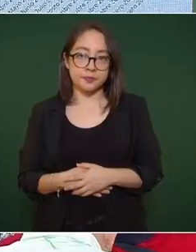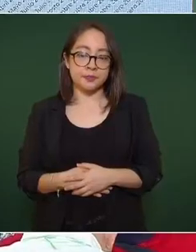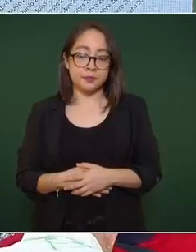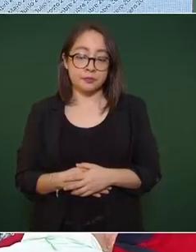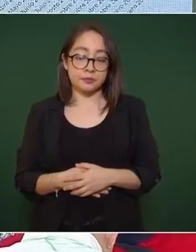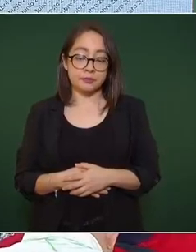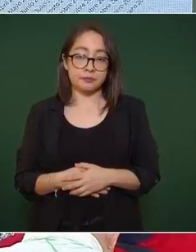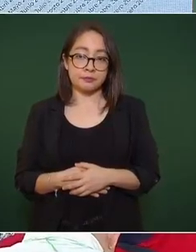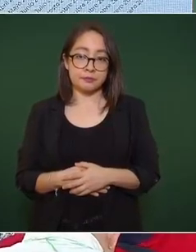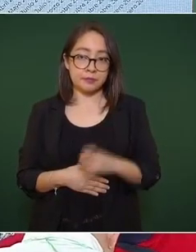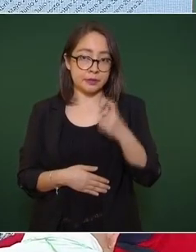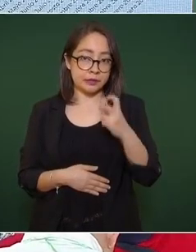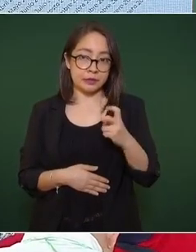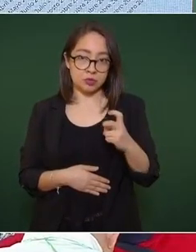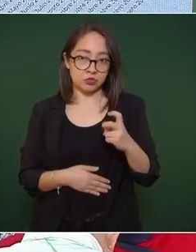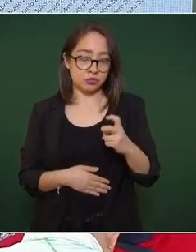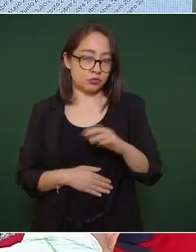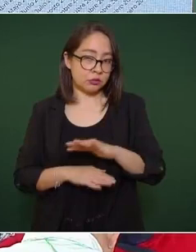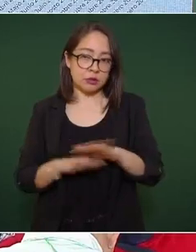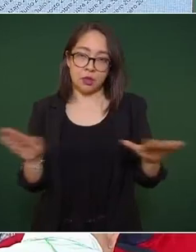y cerramos